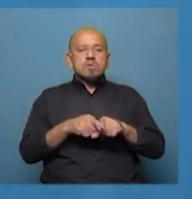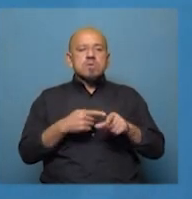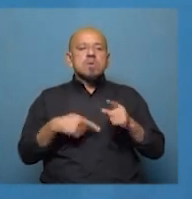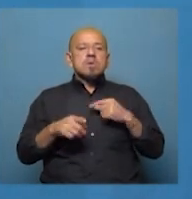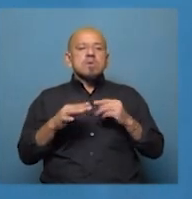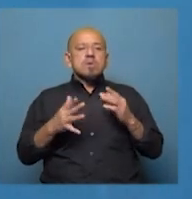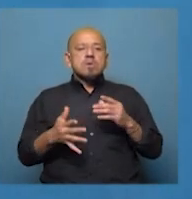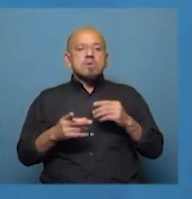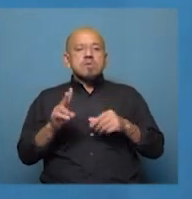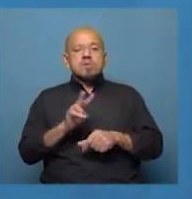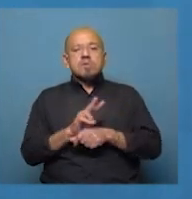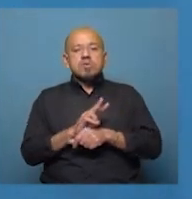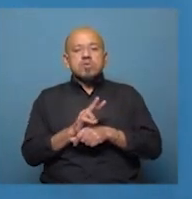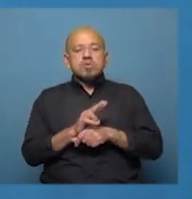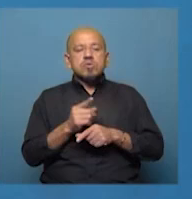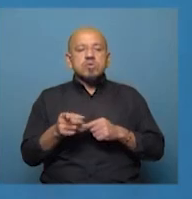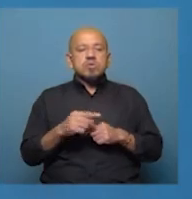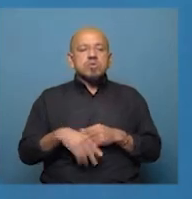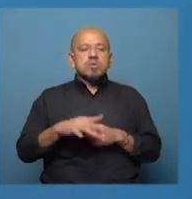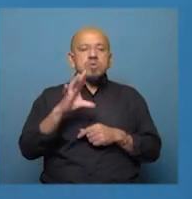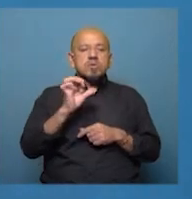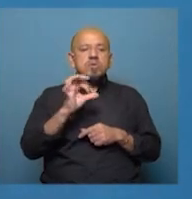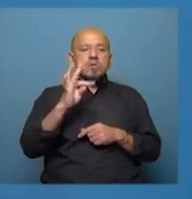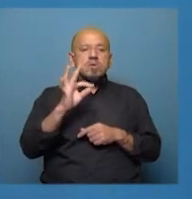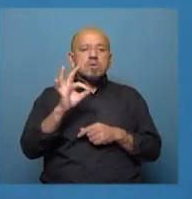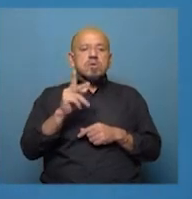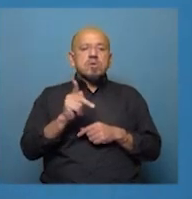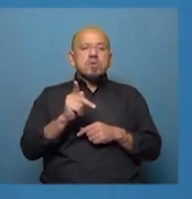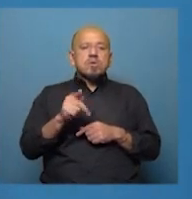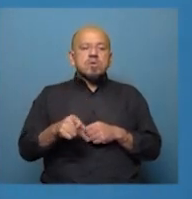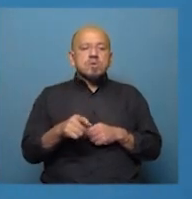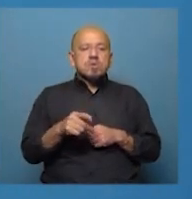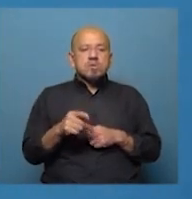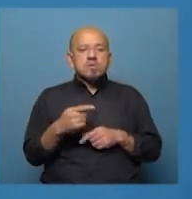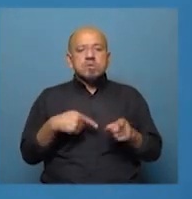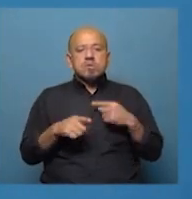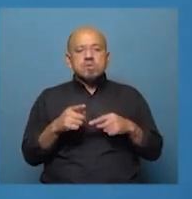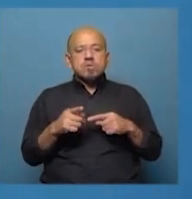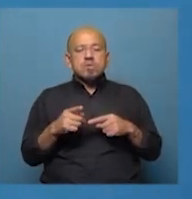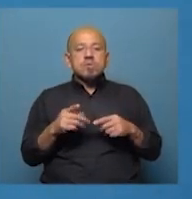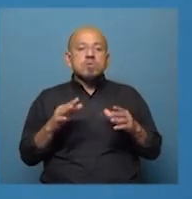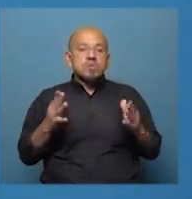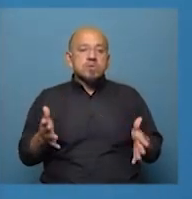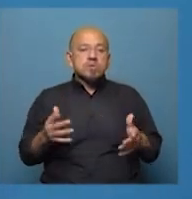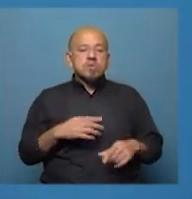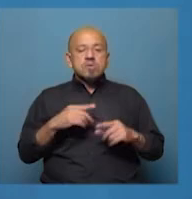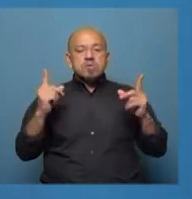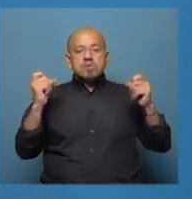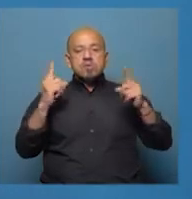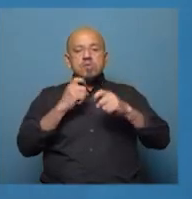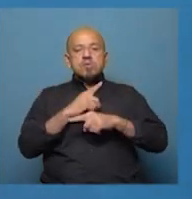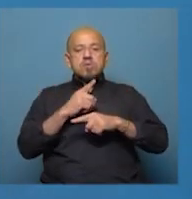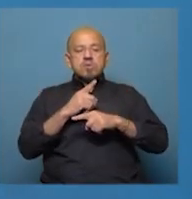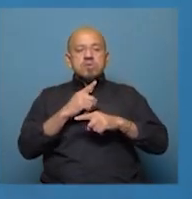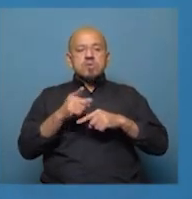poder tener control del stock digamos porque estaban permanentemente quebrando estock Y eso hace a una dificultad mayor para